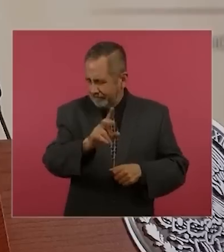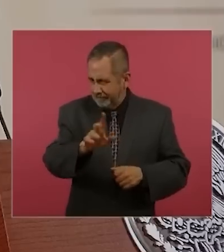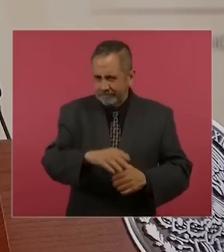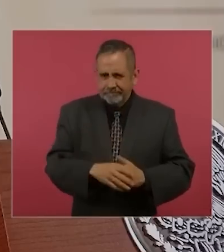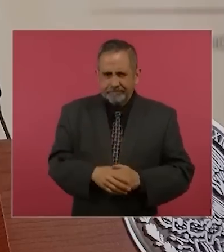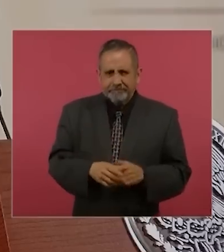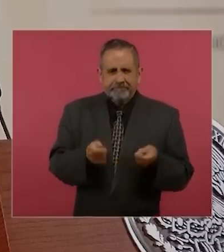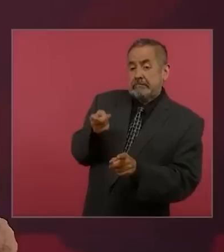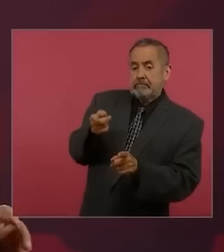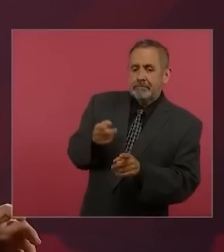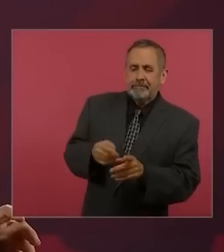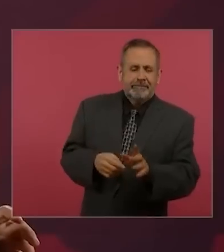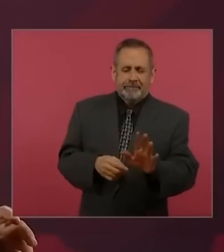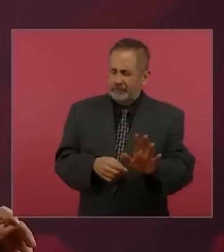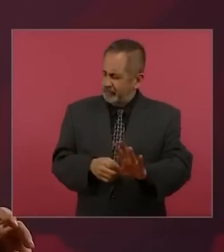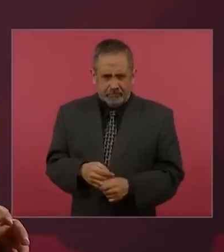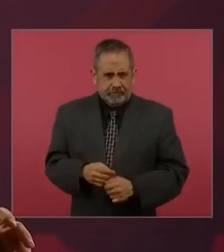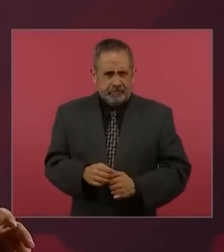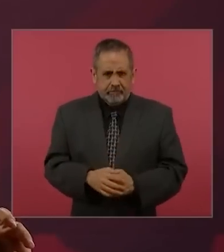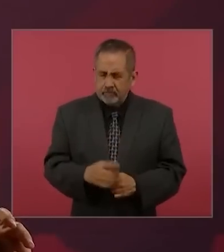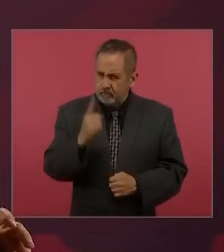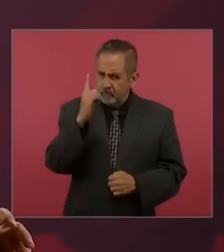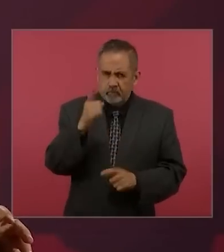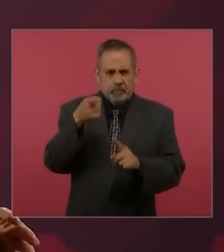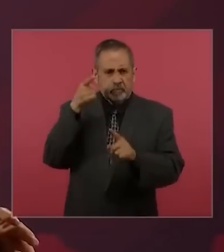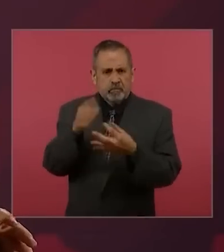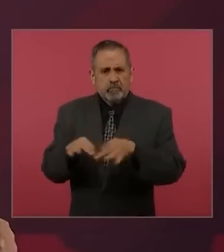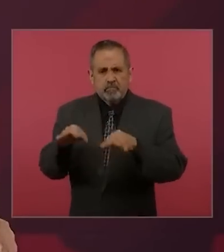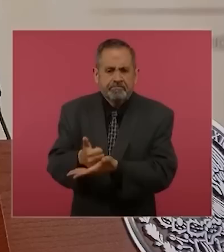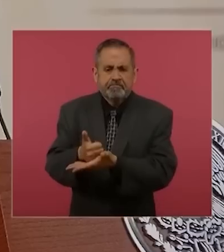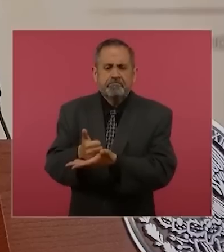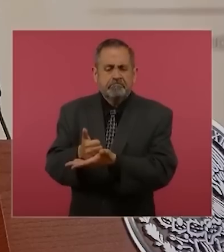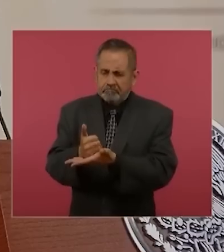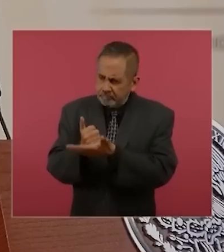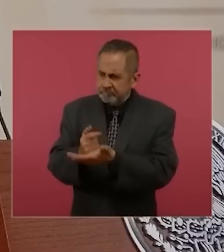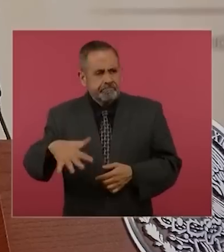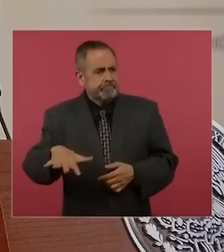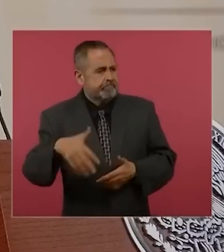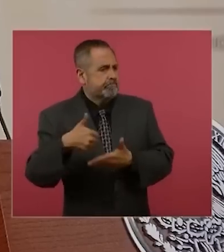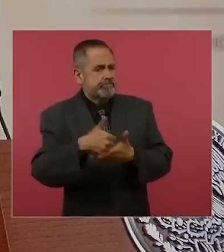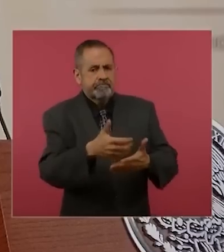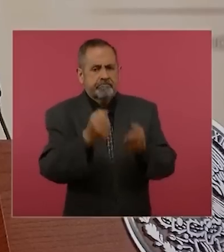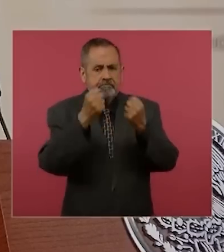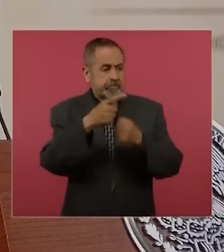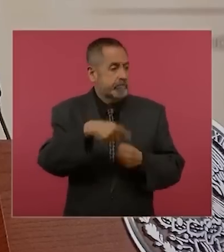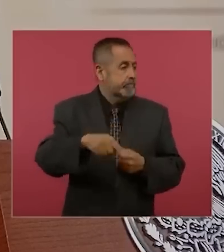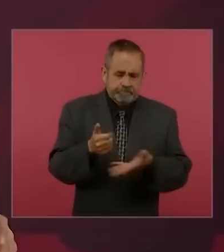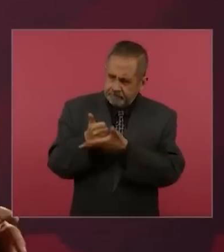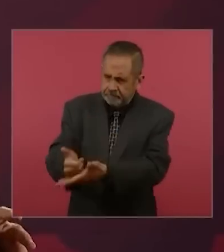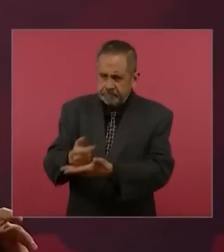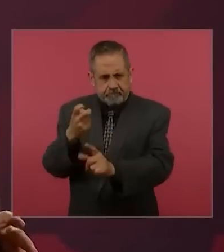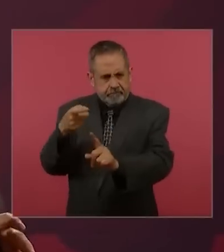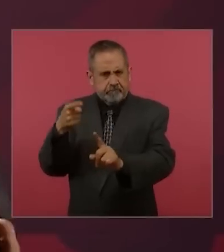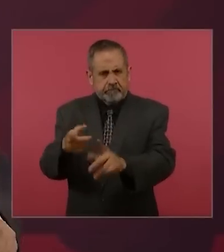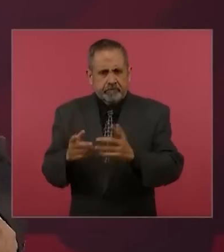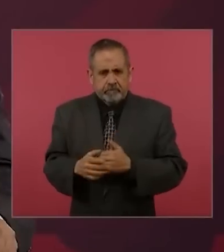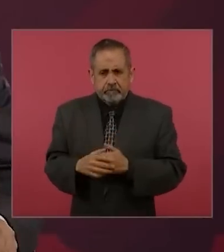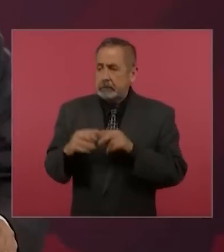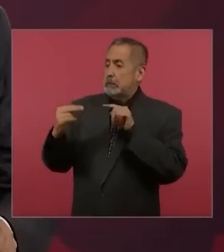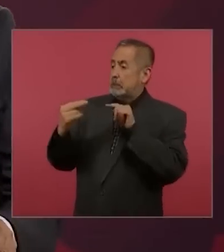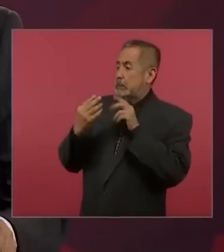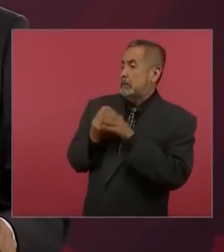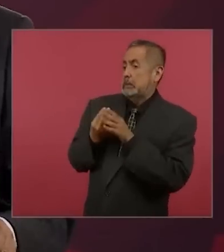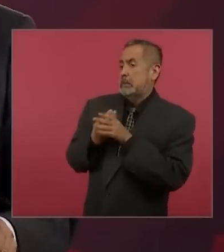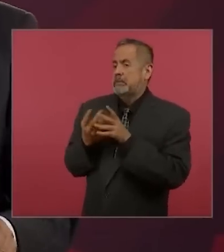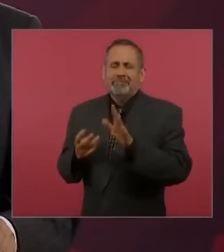propósito manipulador. Lo importante es que ayudemos en la búsqueda de los desaparecidos y que ayudemos